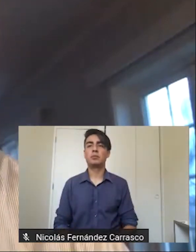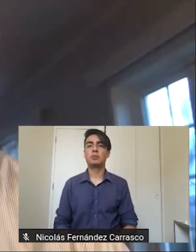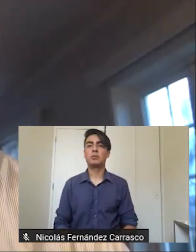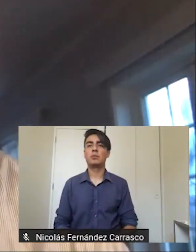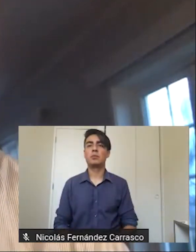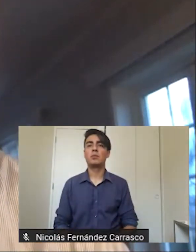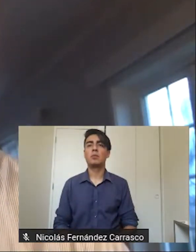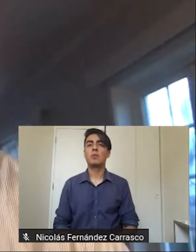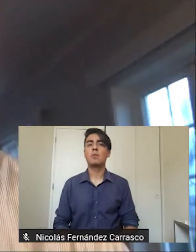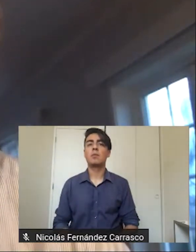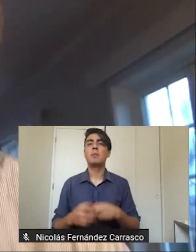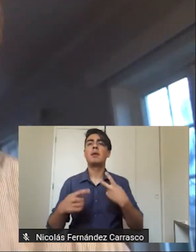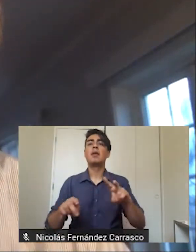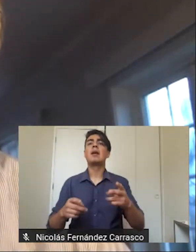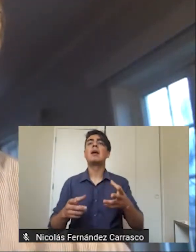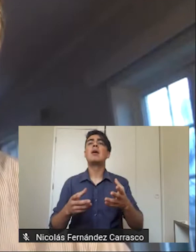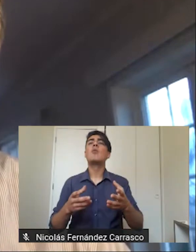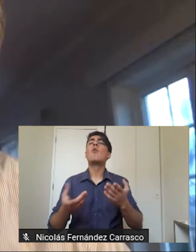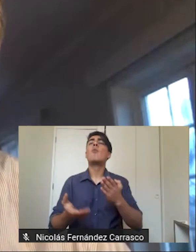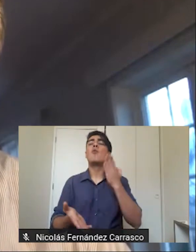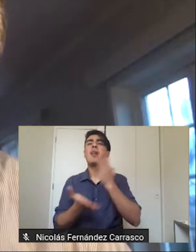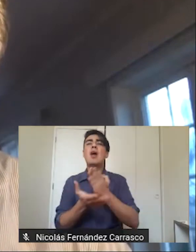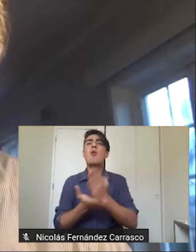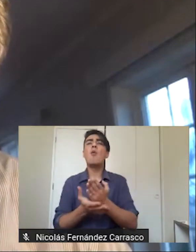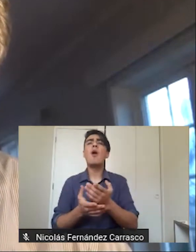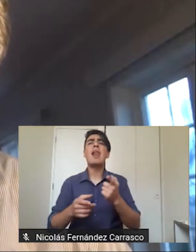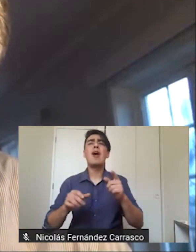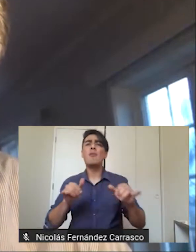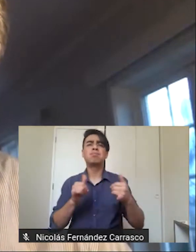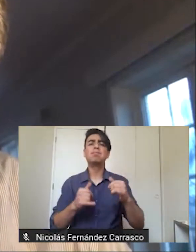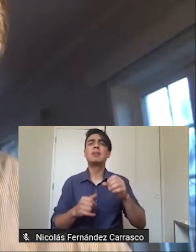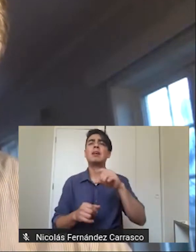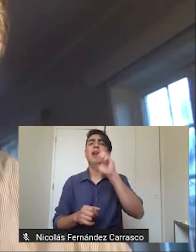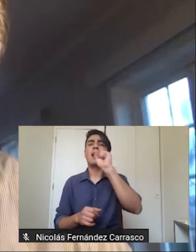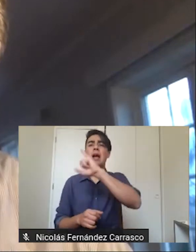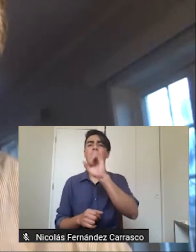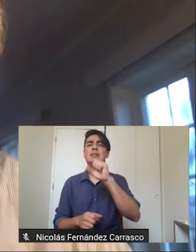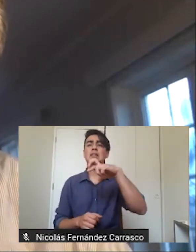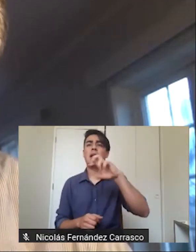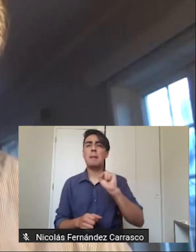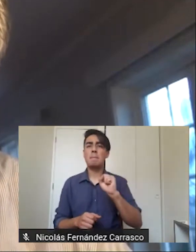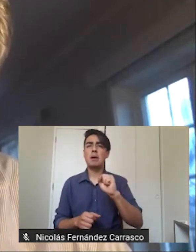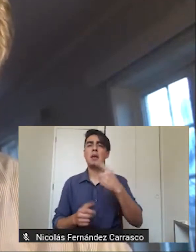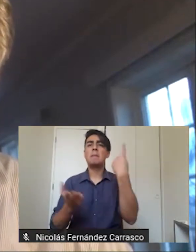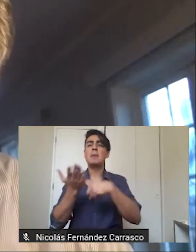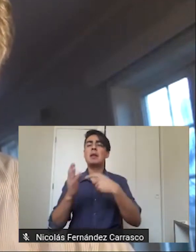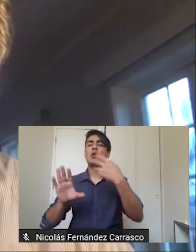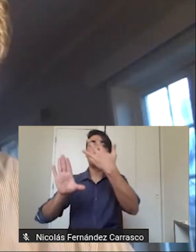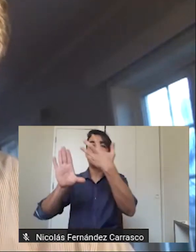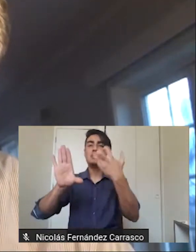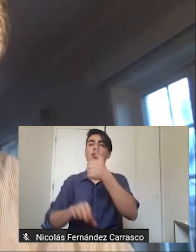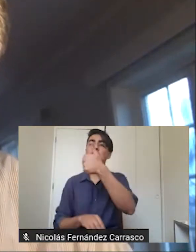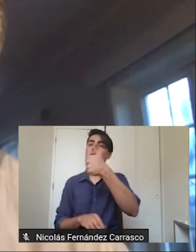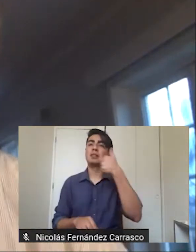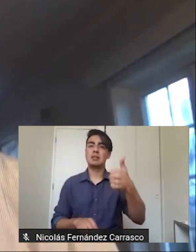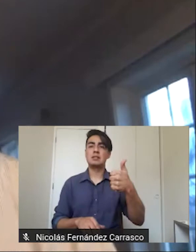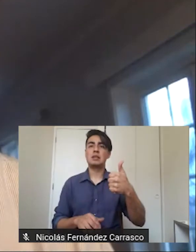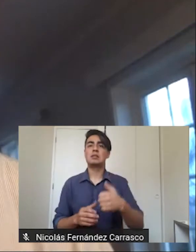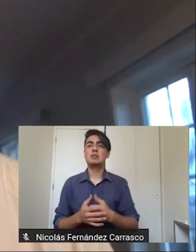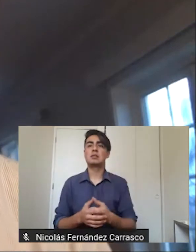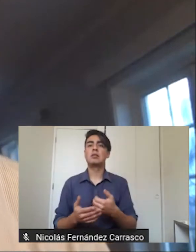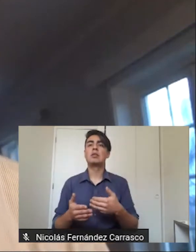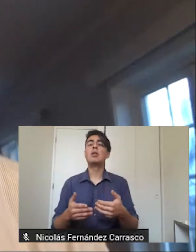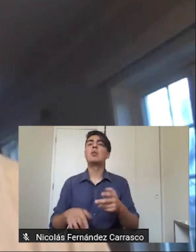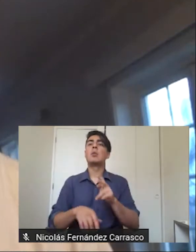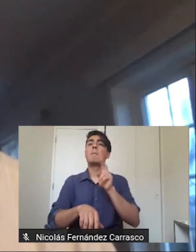que era una escuela experimental en el Valle de Azapa, en 1966, donde un